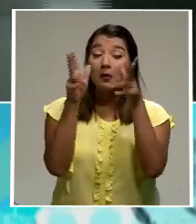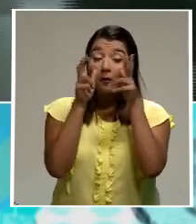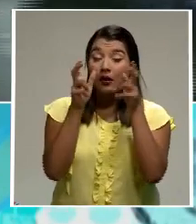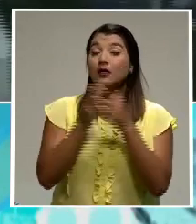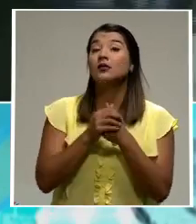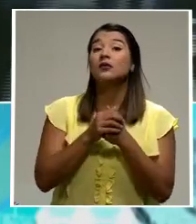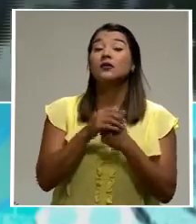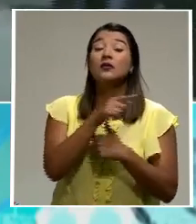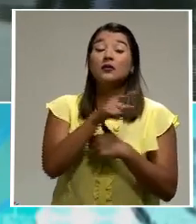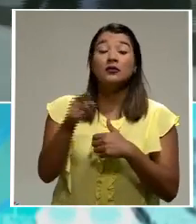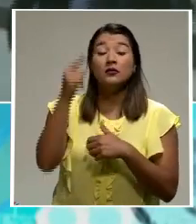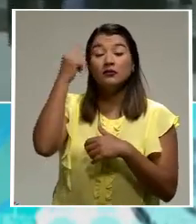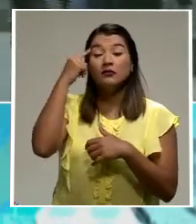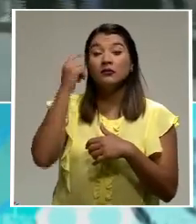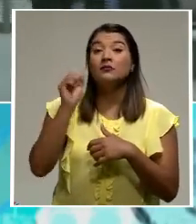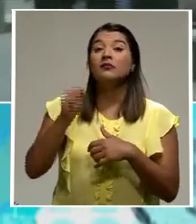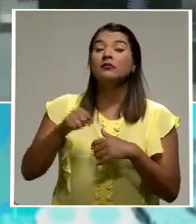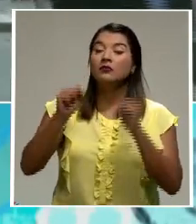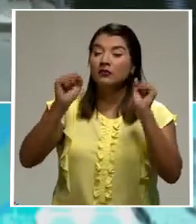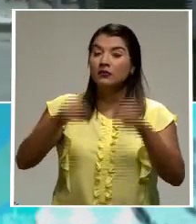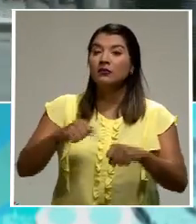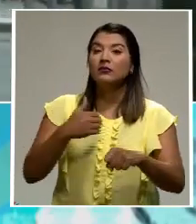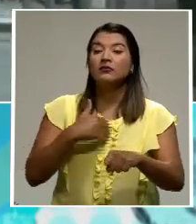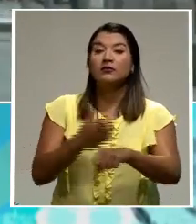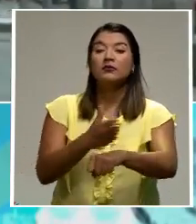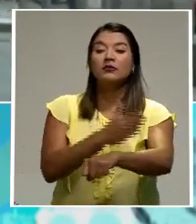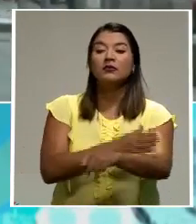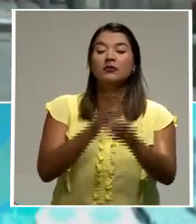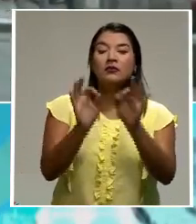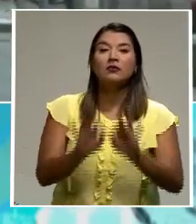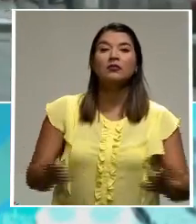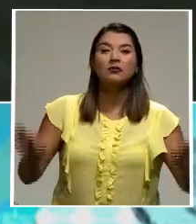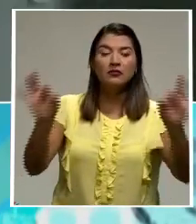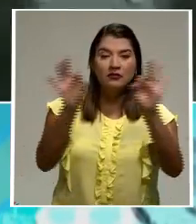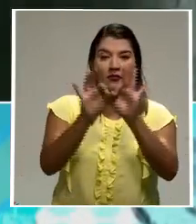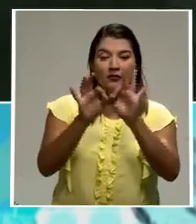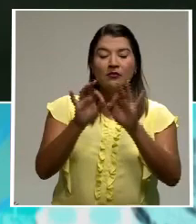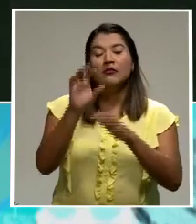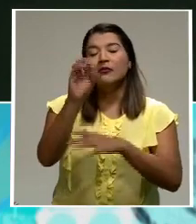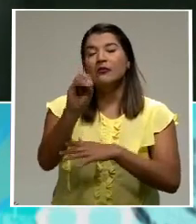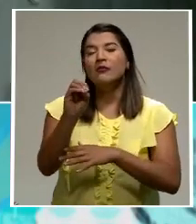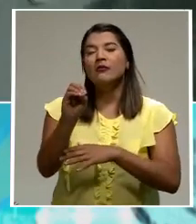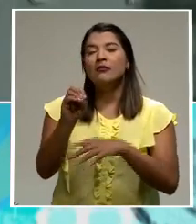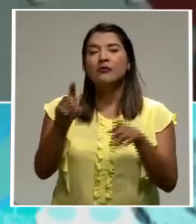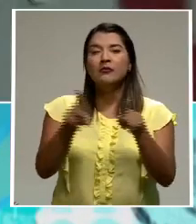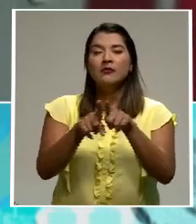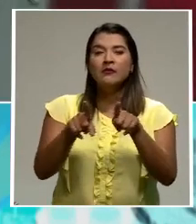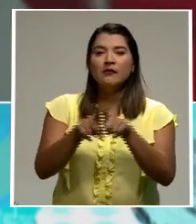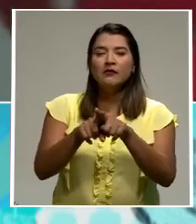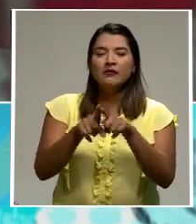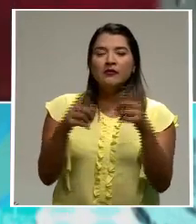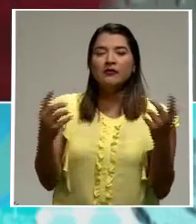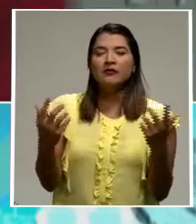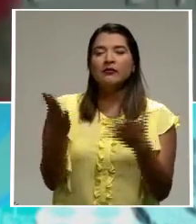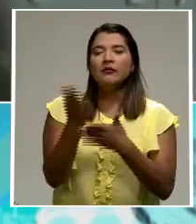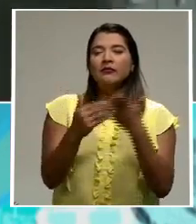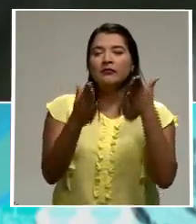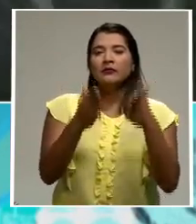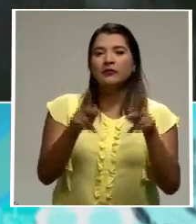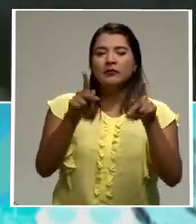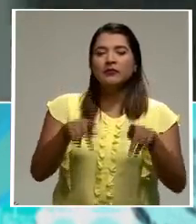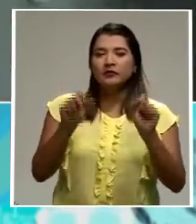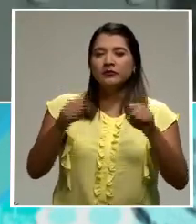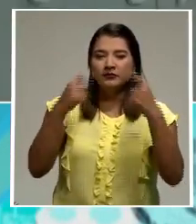consideran que sí pueden haber avances importantes, o el complemento o la finalización